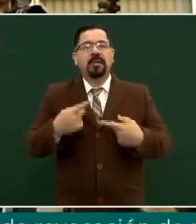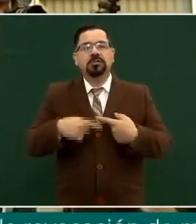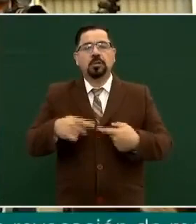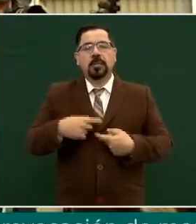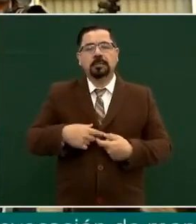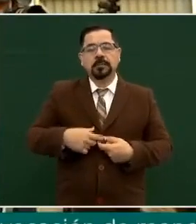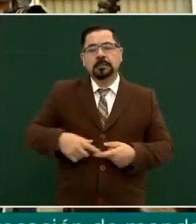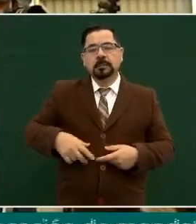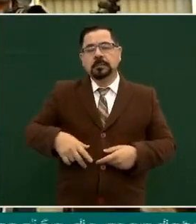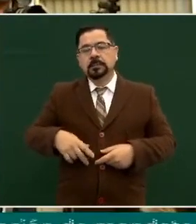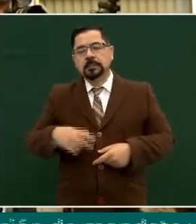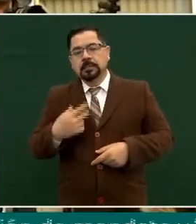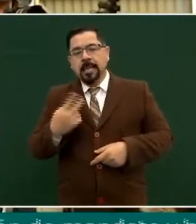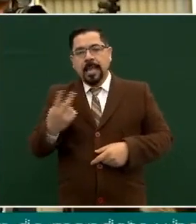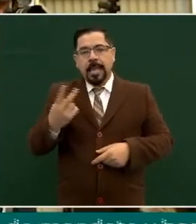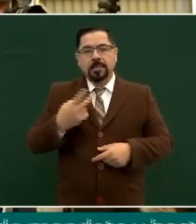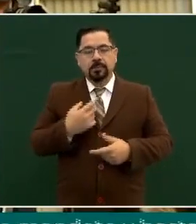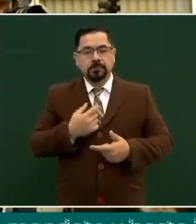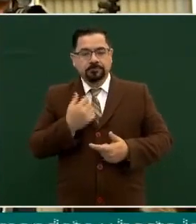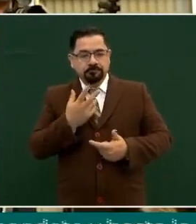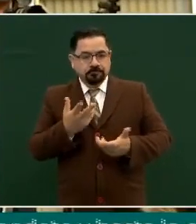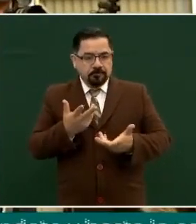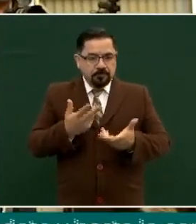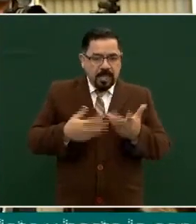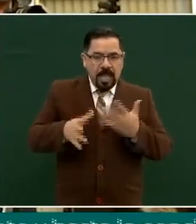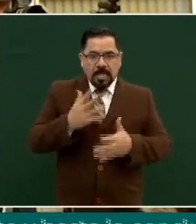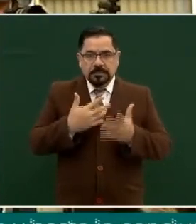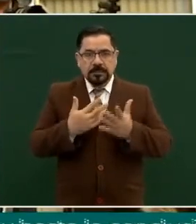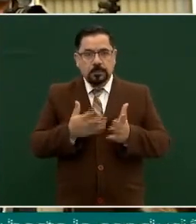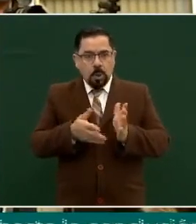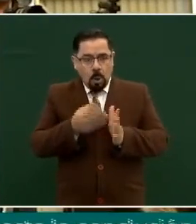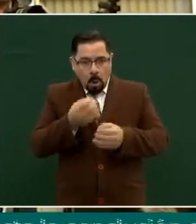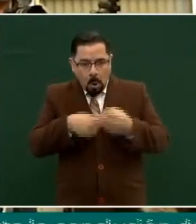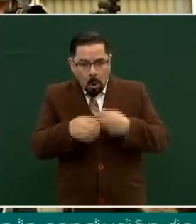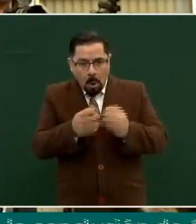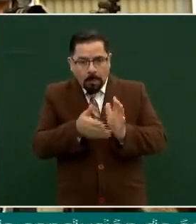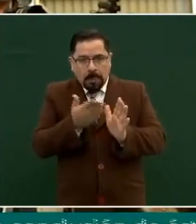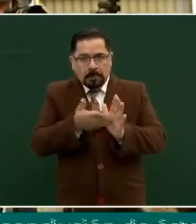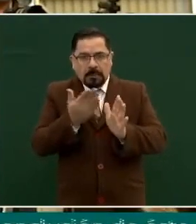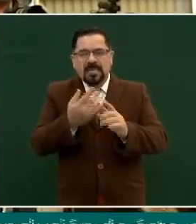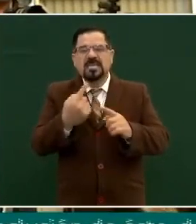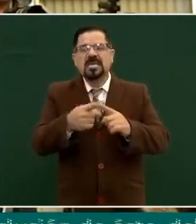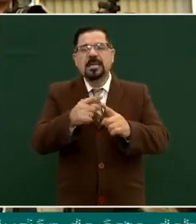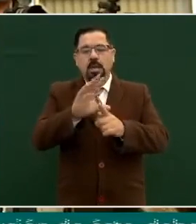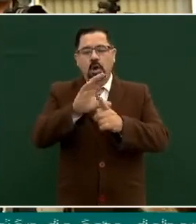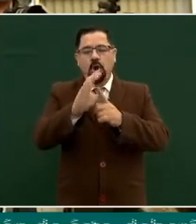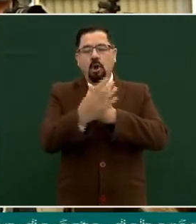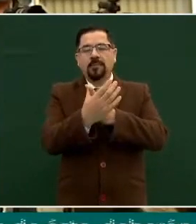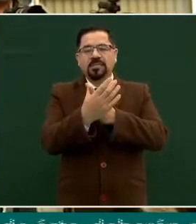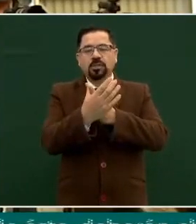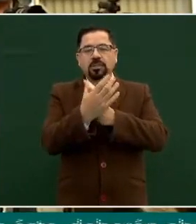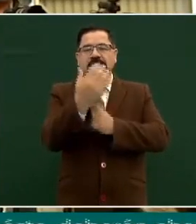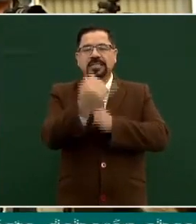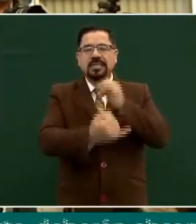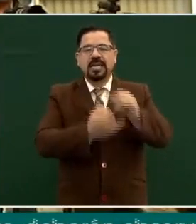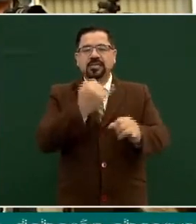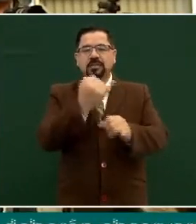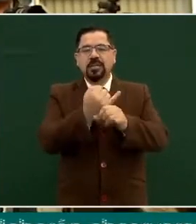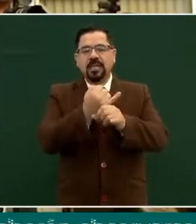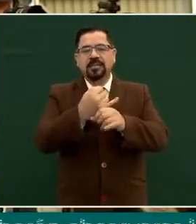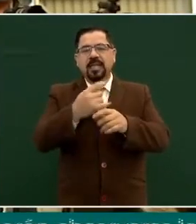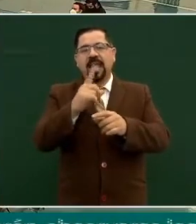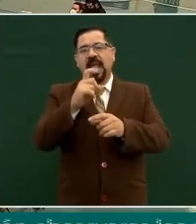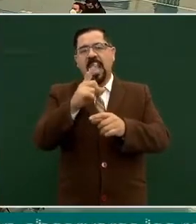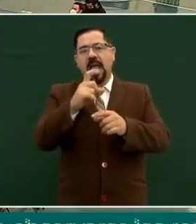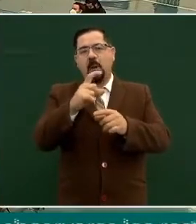contratistas duplicando obras que hizo en su momento la Comisión Internacional de Límites y Aguas, la que maneja